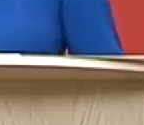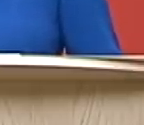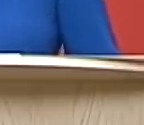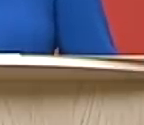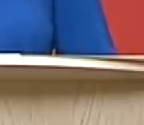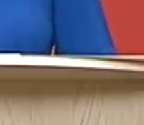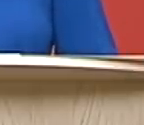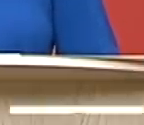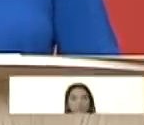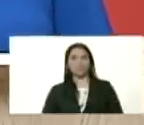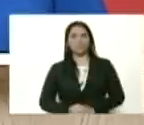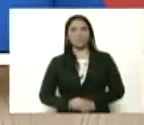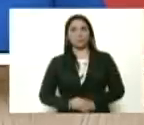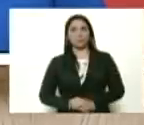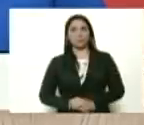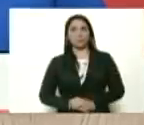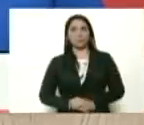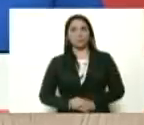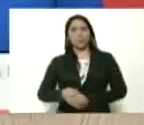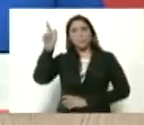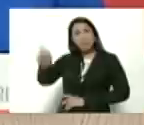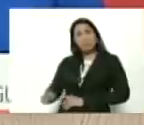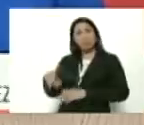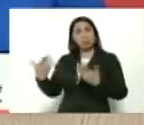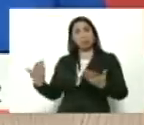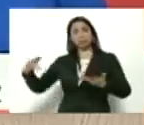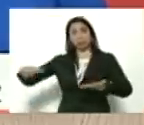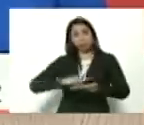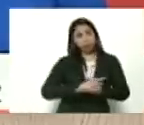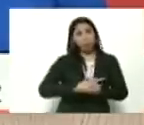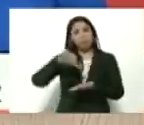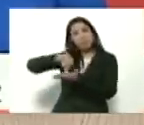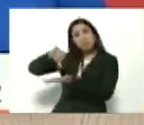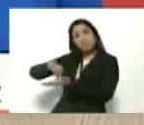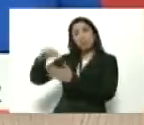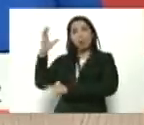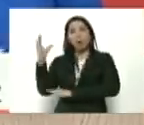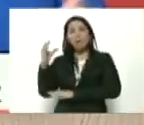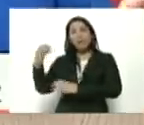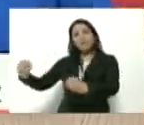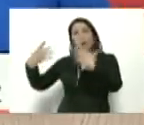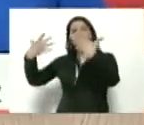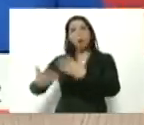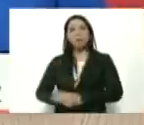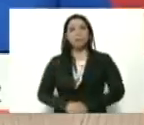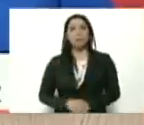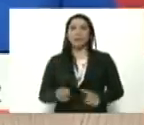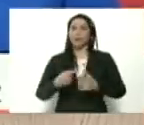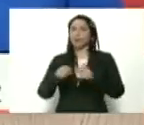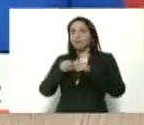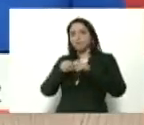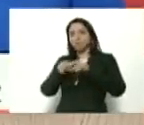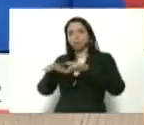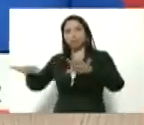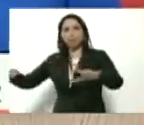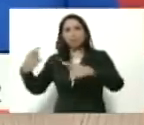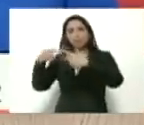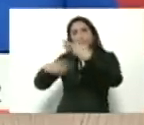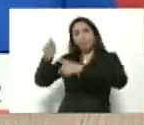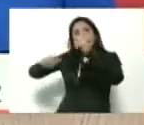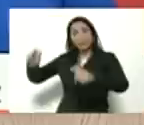Una vecina de esta persona viajó a Cúcuta, se contagió y contagió a